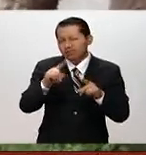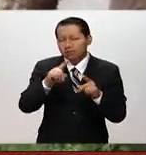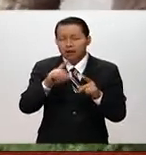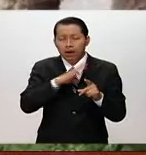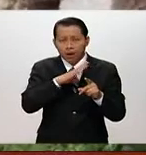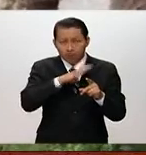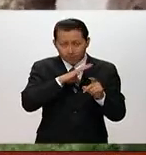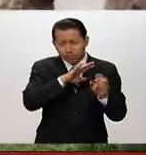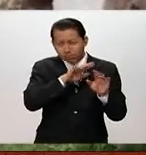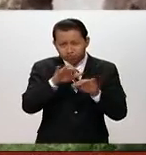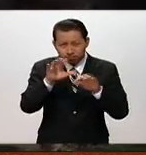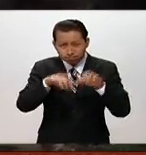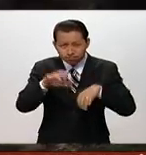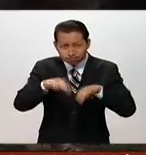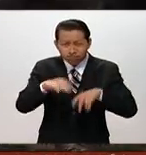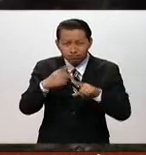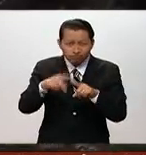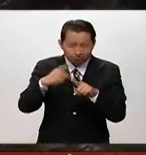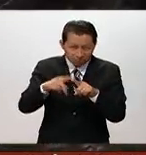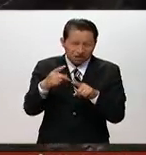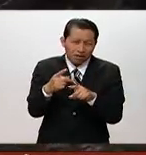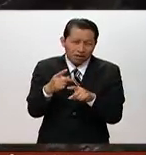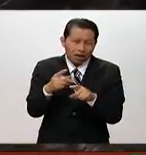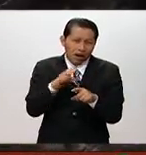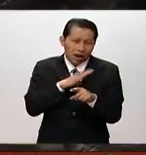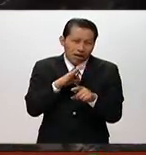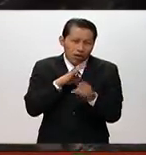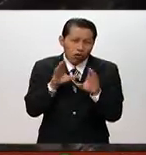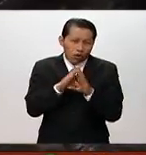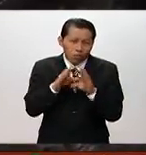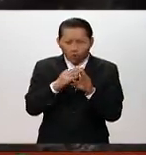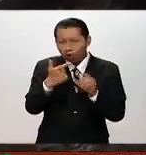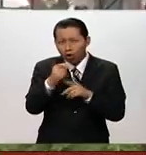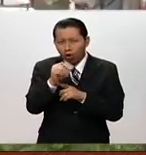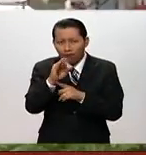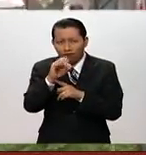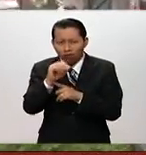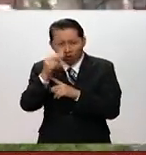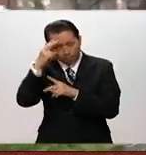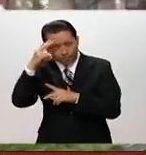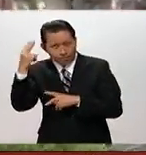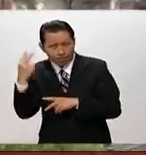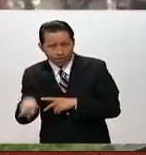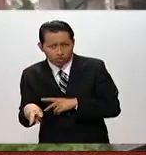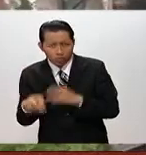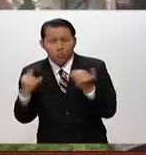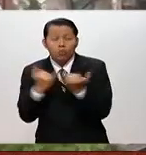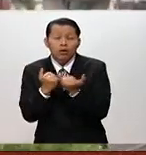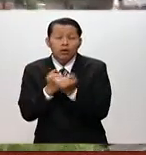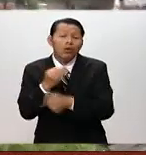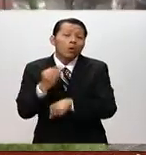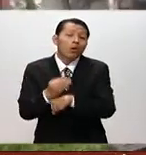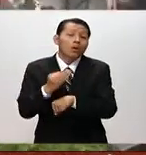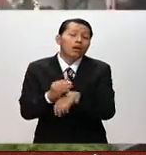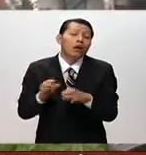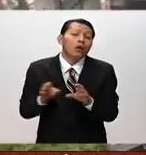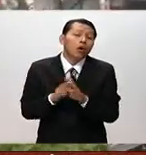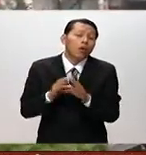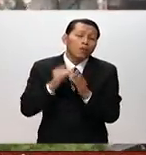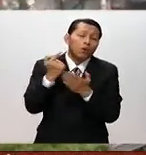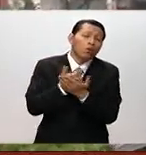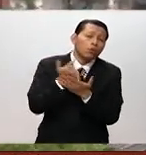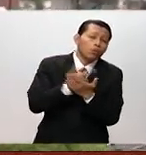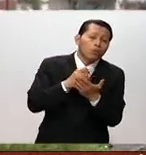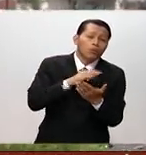tropicales que se realizarían o que ingresarían por el Golfo de México. Las afectaciones hasta el momento se llevan cuantificadas,